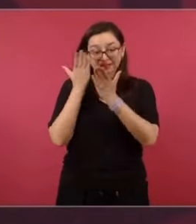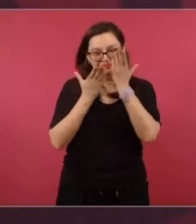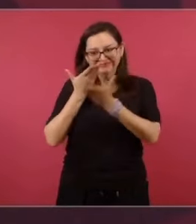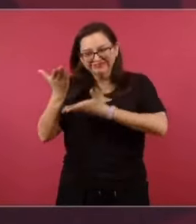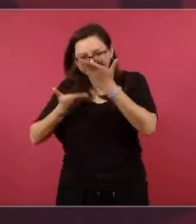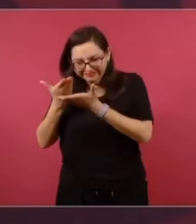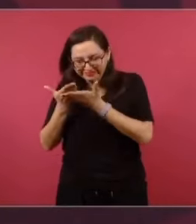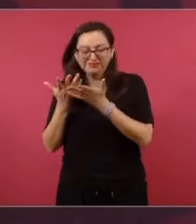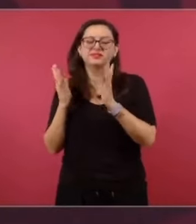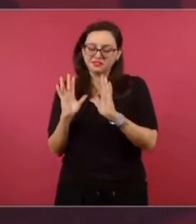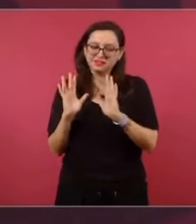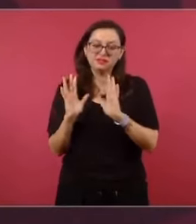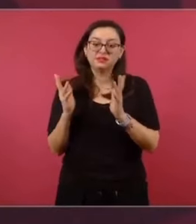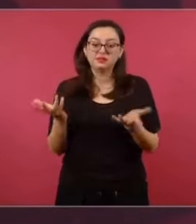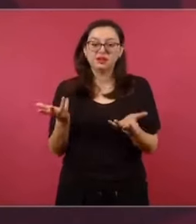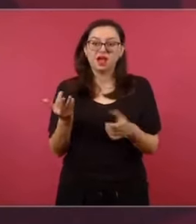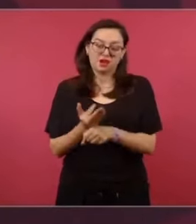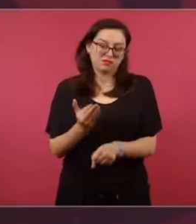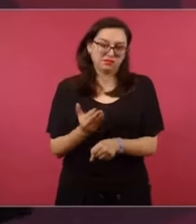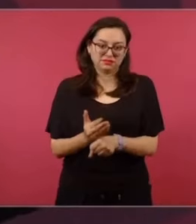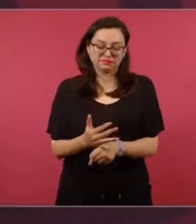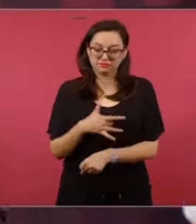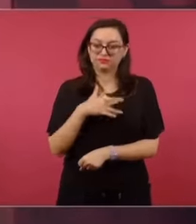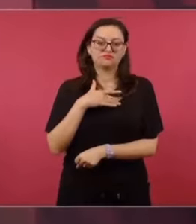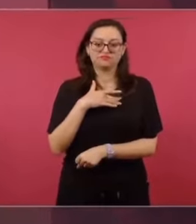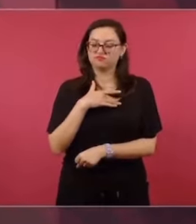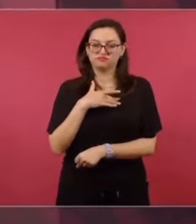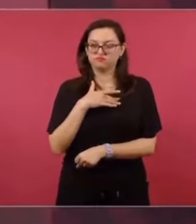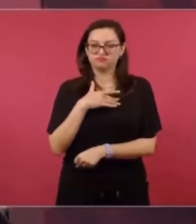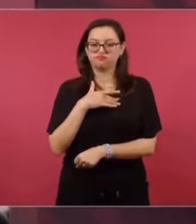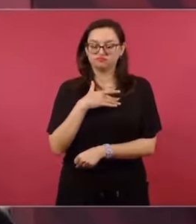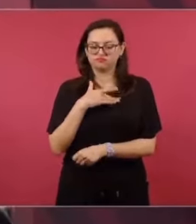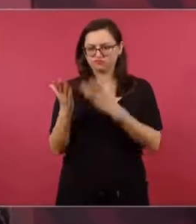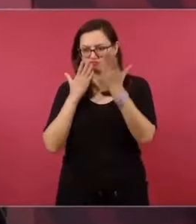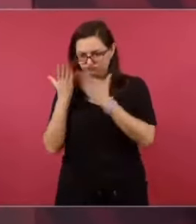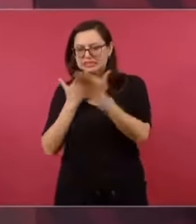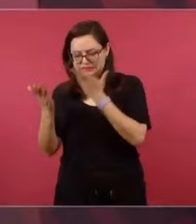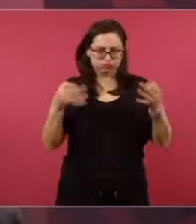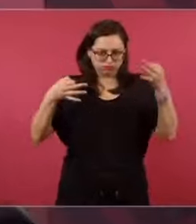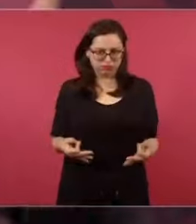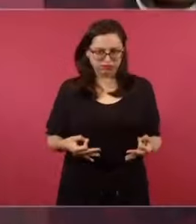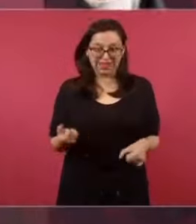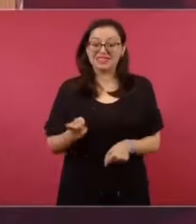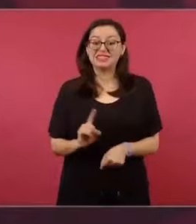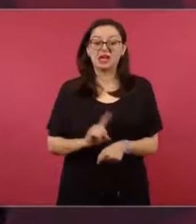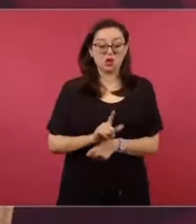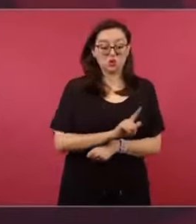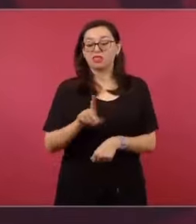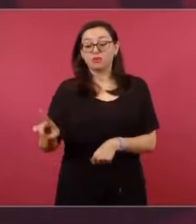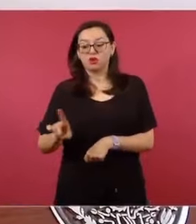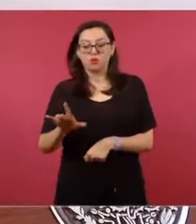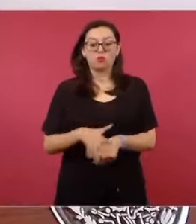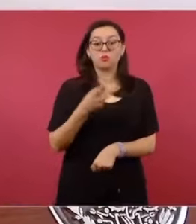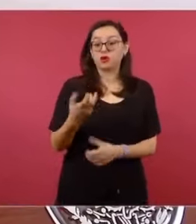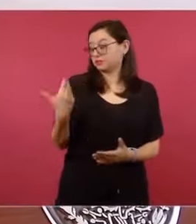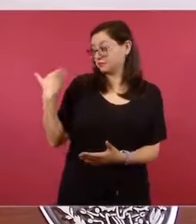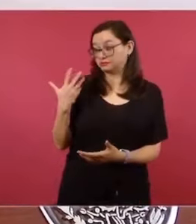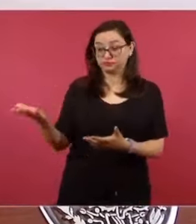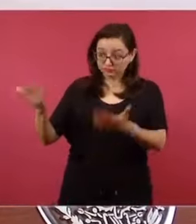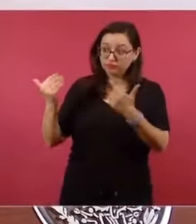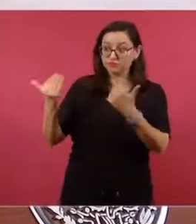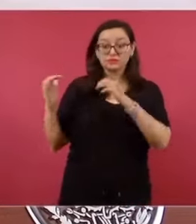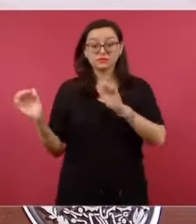Ahora, en estos centros de salud van a haber médicos todos los días. Por eso la contratación de médicos, de miles de